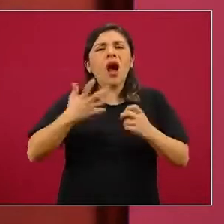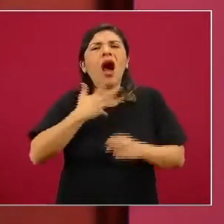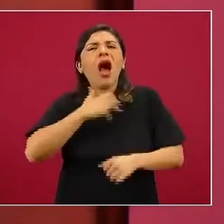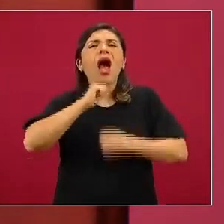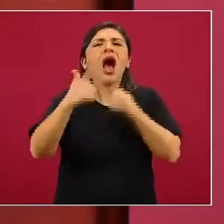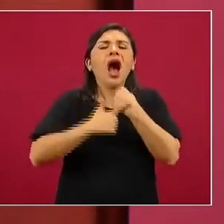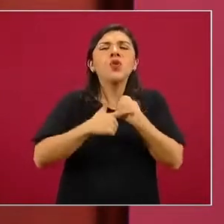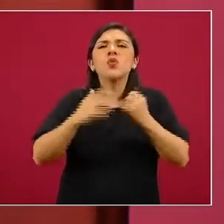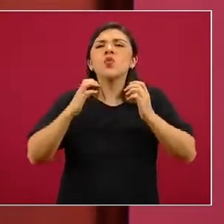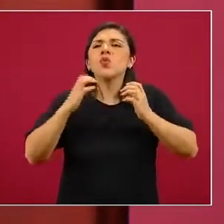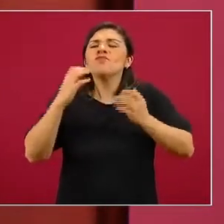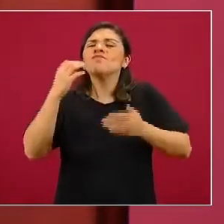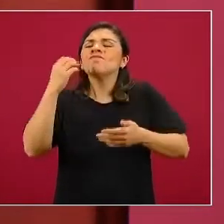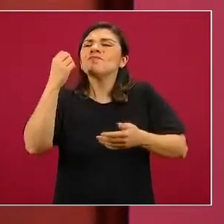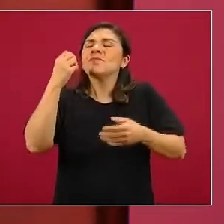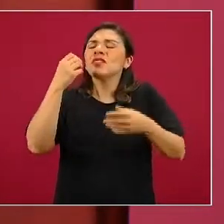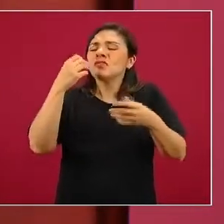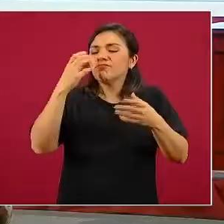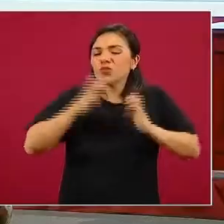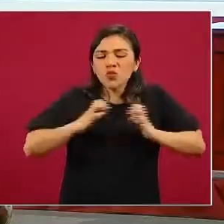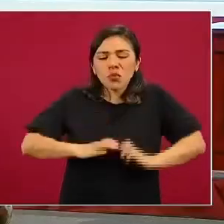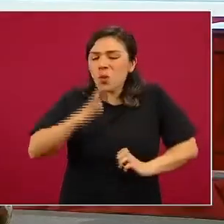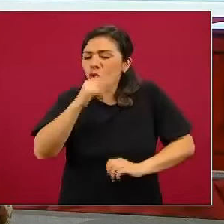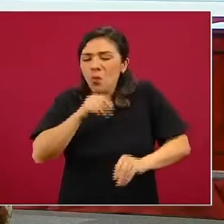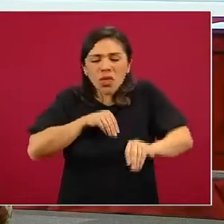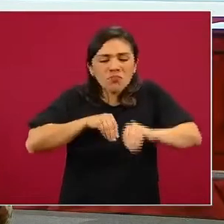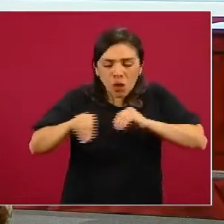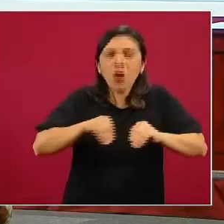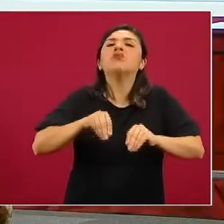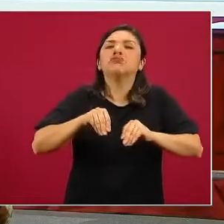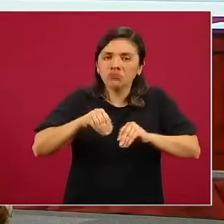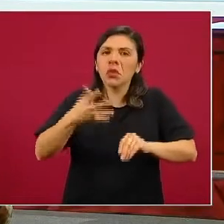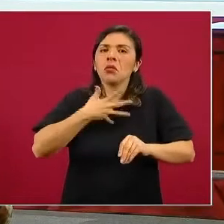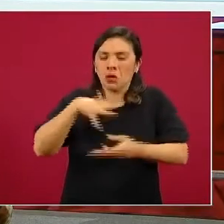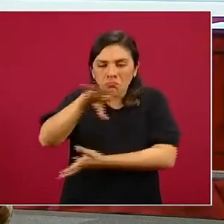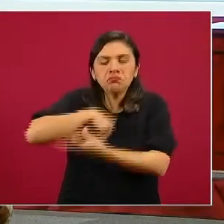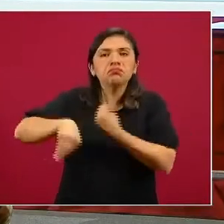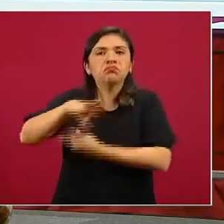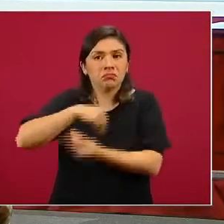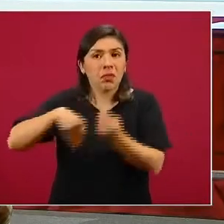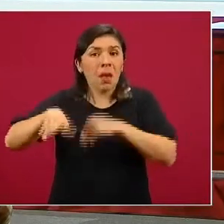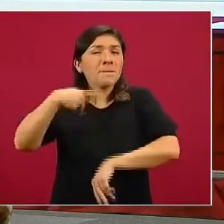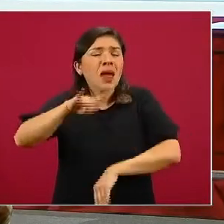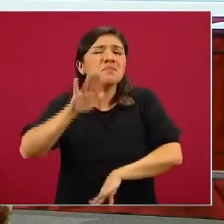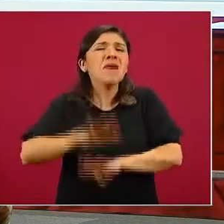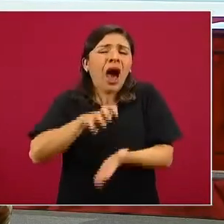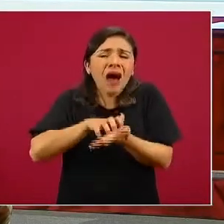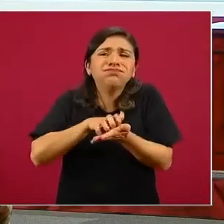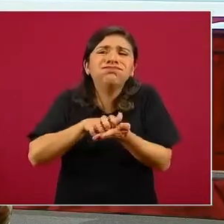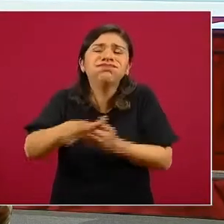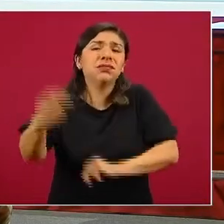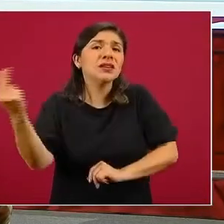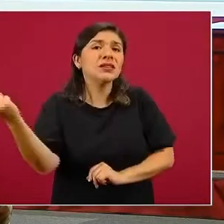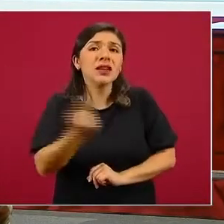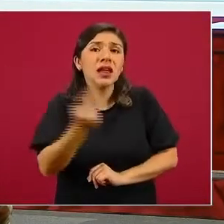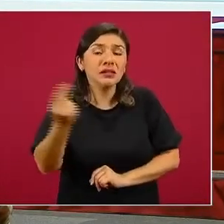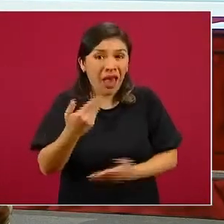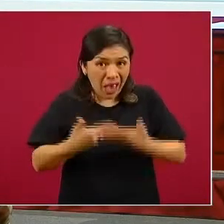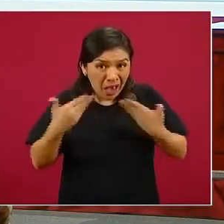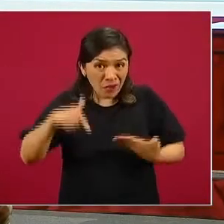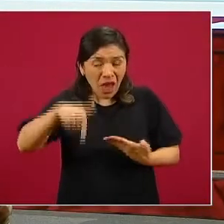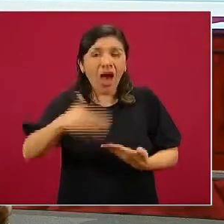alguna función perdida. Sin embargo, pues la necesidad es grande. Al día de hoy